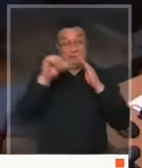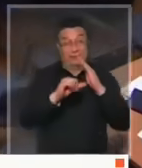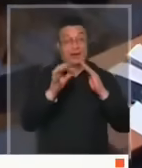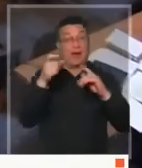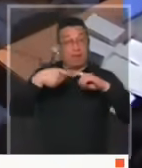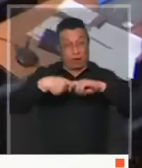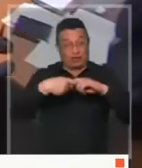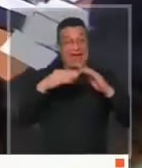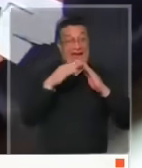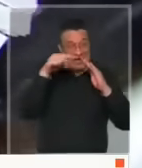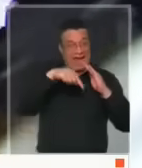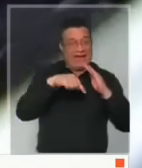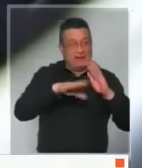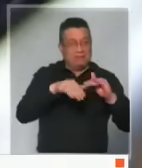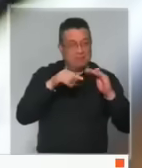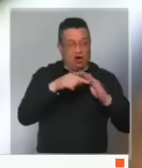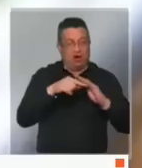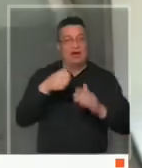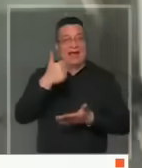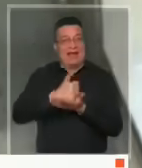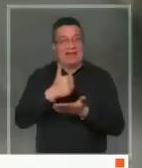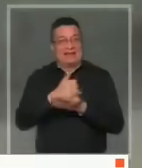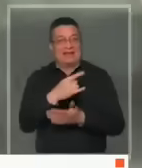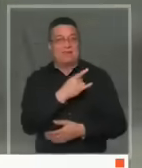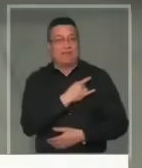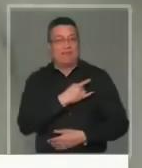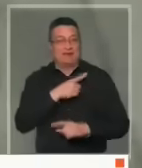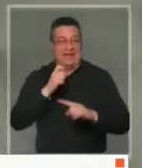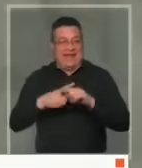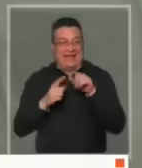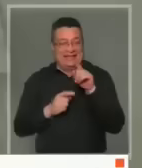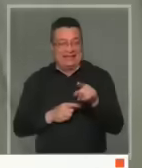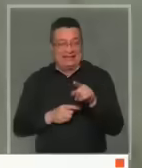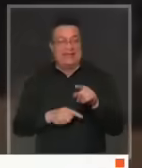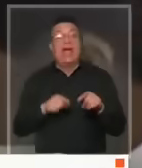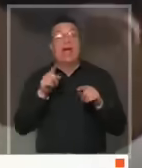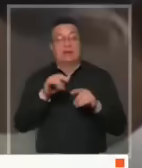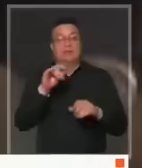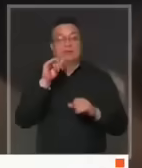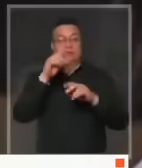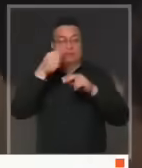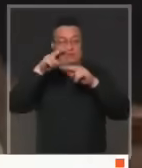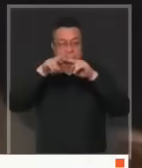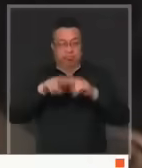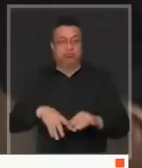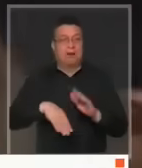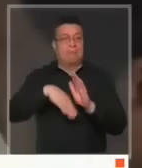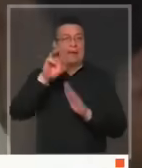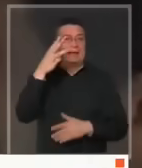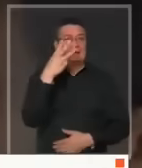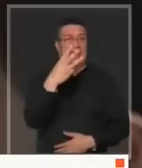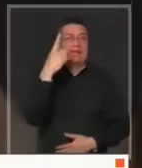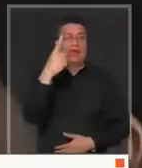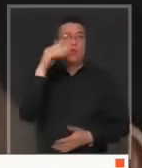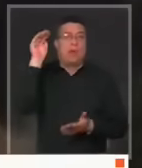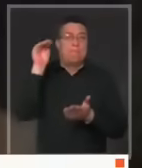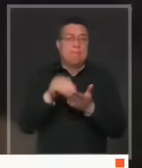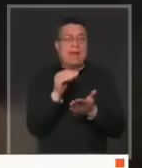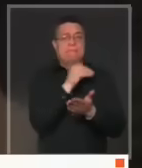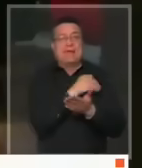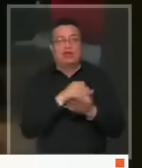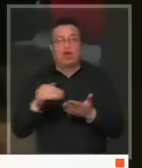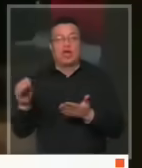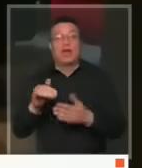su esposa, la exalcaldesa de Maipú, Katy Barriga, imputada por fraude al fisco de más de 31 mil millones de pesos